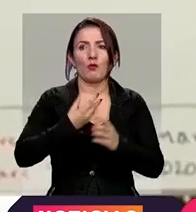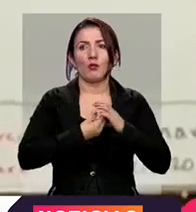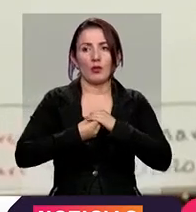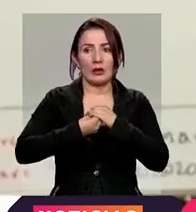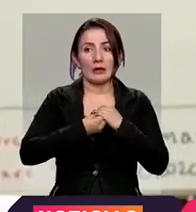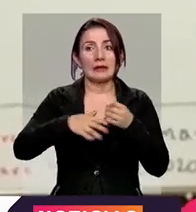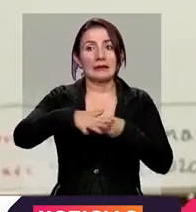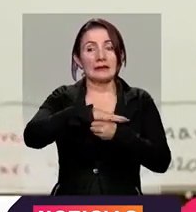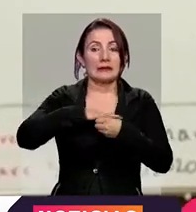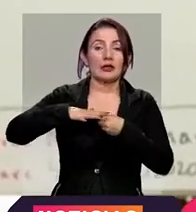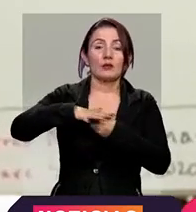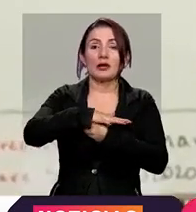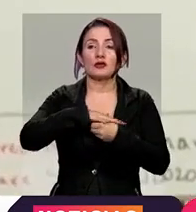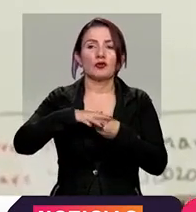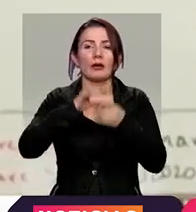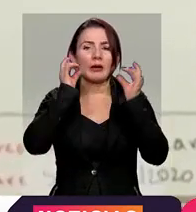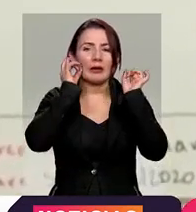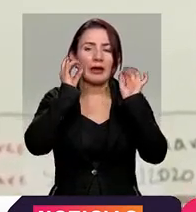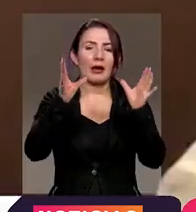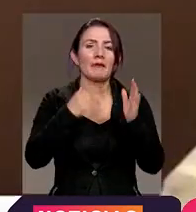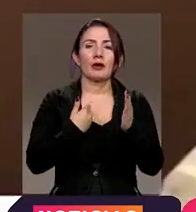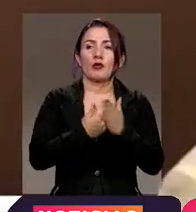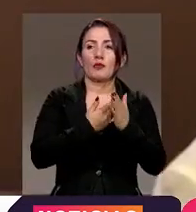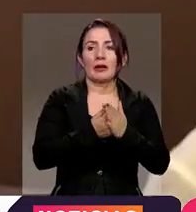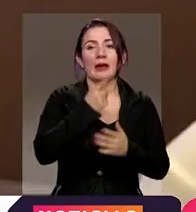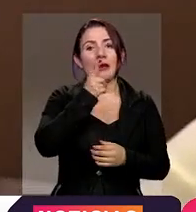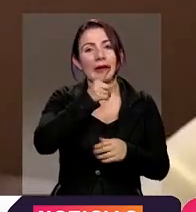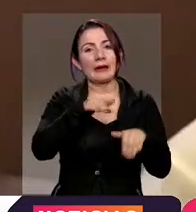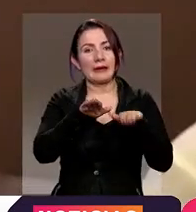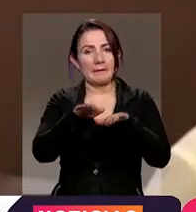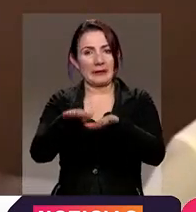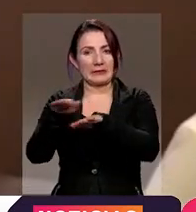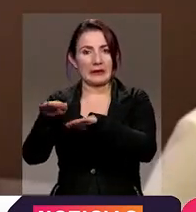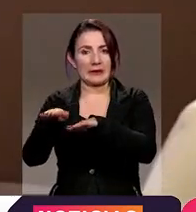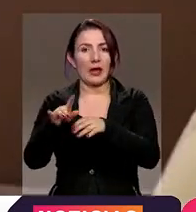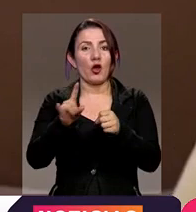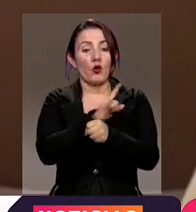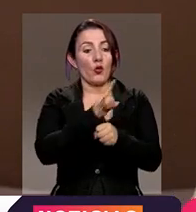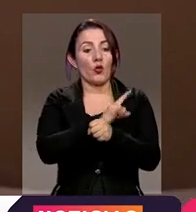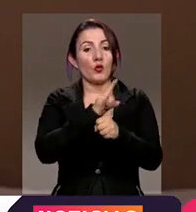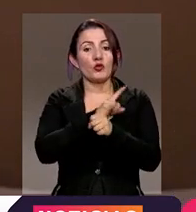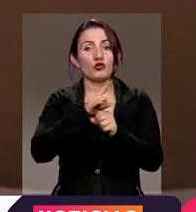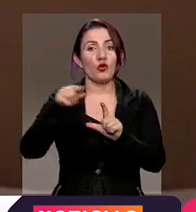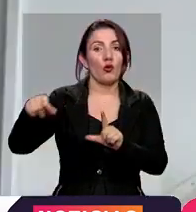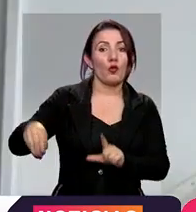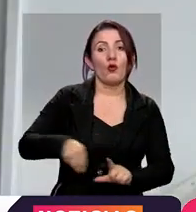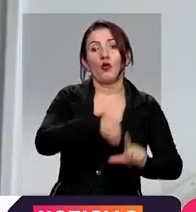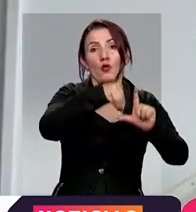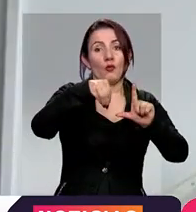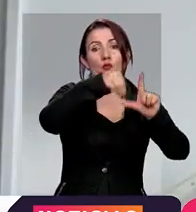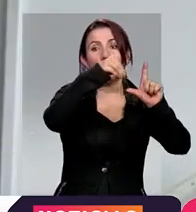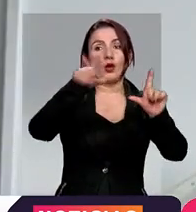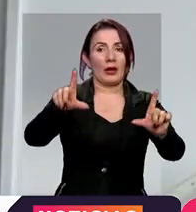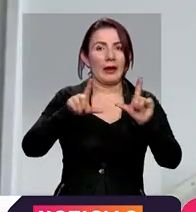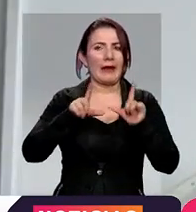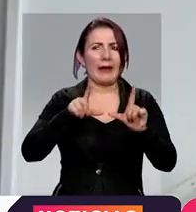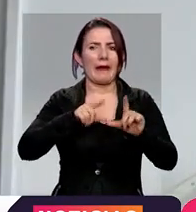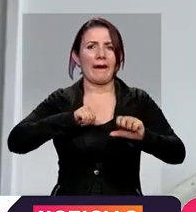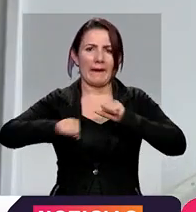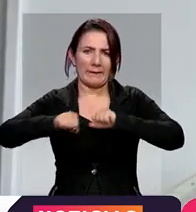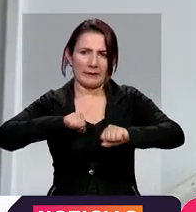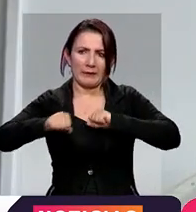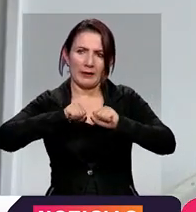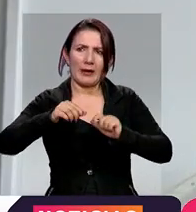La situación podría ser más grave si se comprueba que la representante hizo uso de este posgrado para justificar alguna